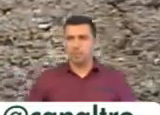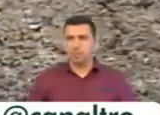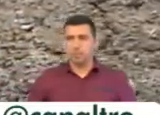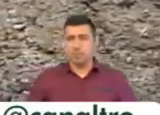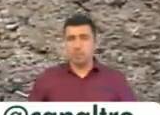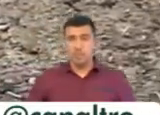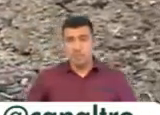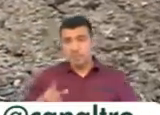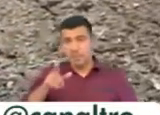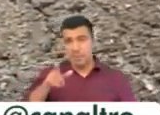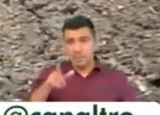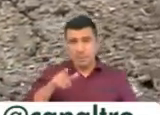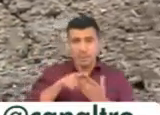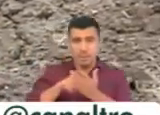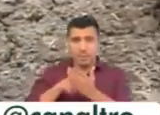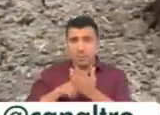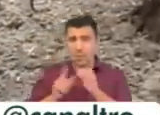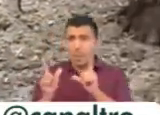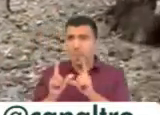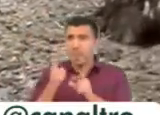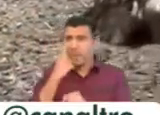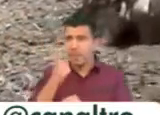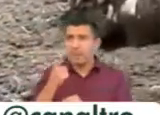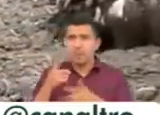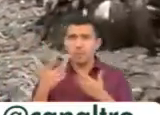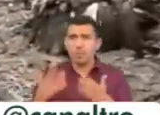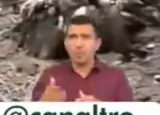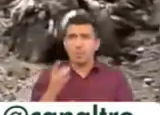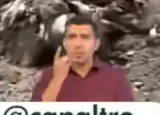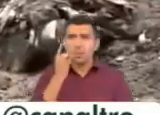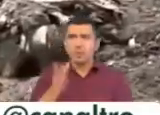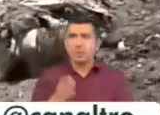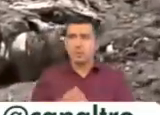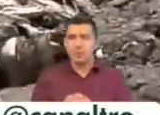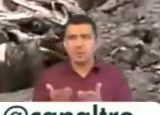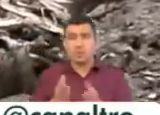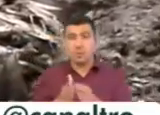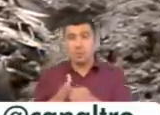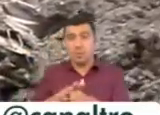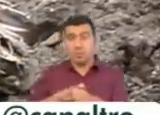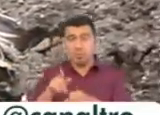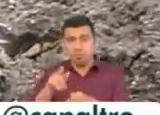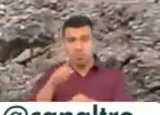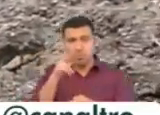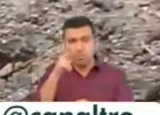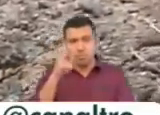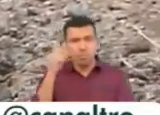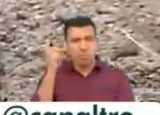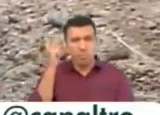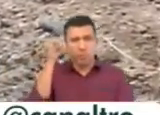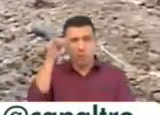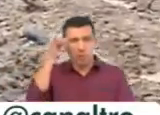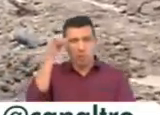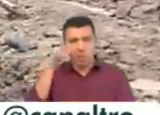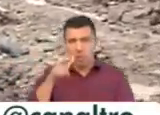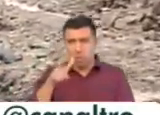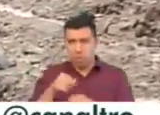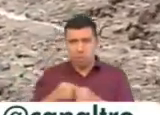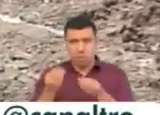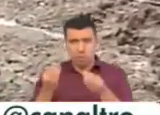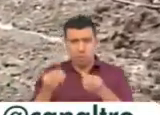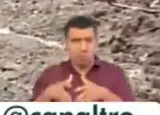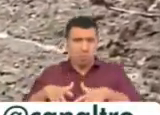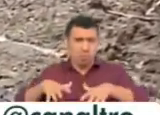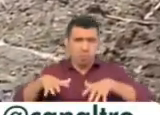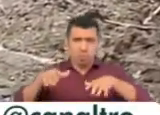estas imágenes demuestran la magnitud de lo que sucede en la zona rural del municipio de toledo donde toneladas de tierra y lodo se desplazan diariamente